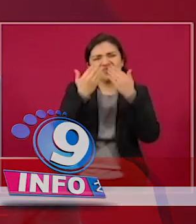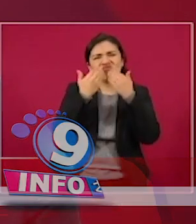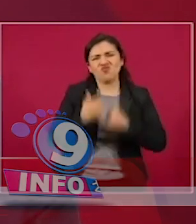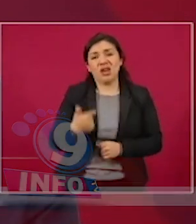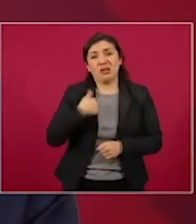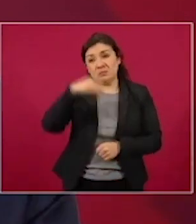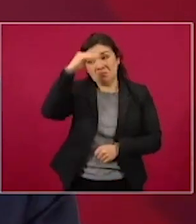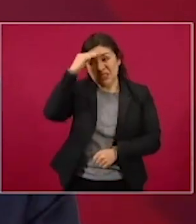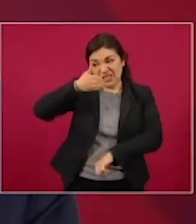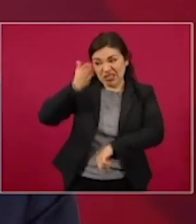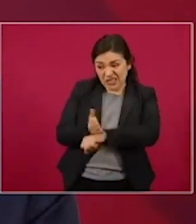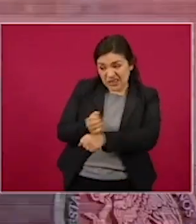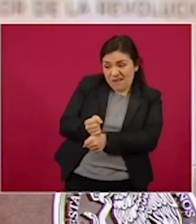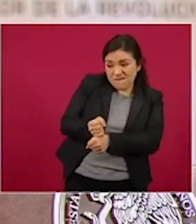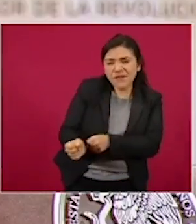represores